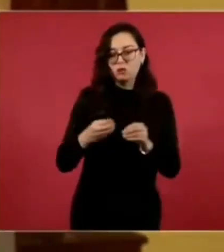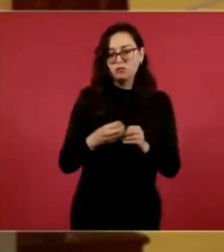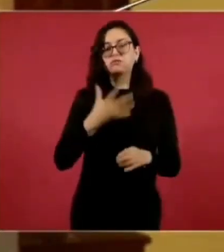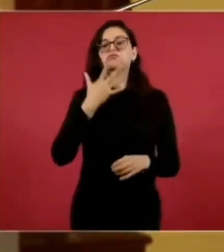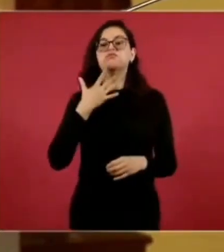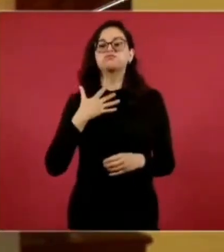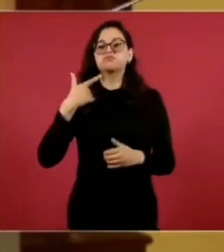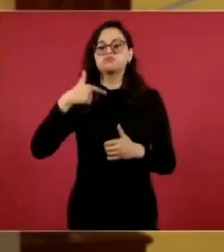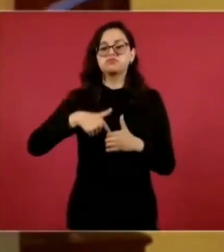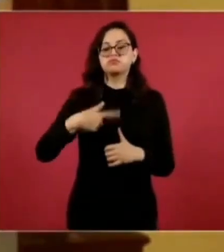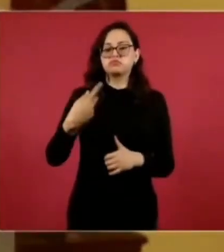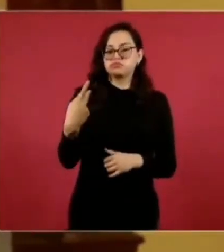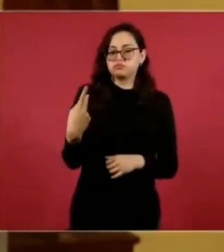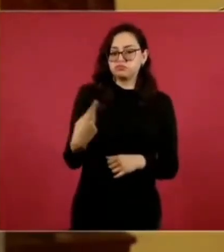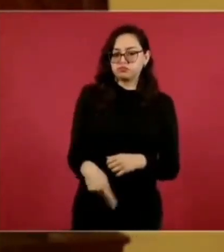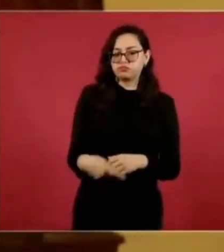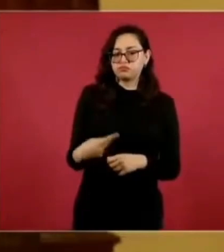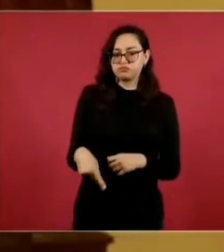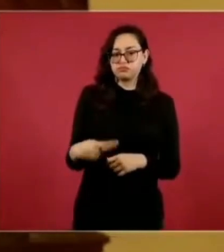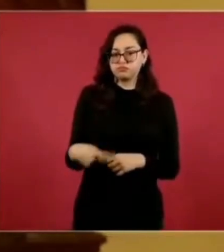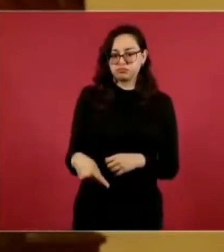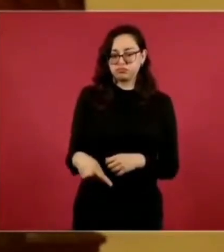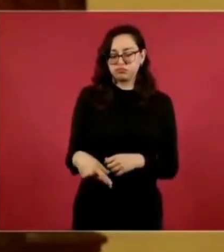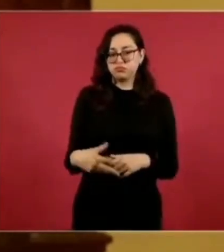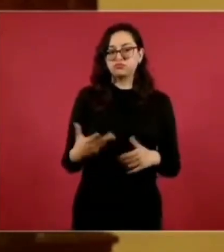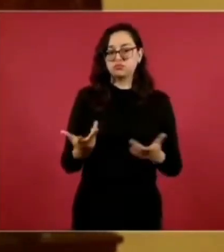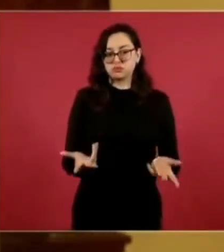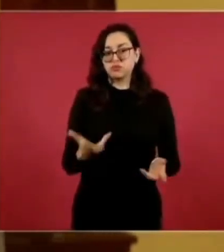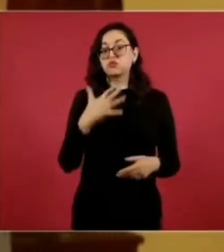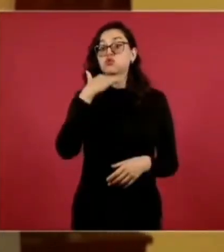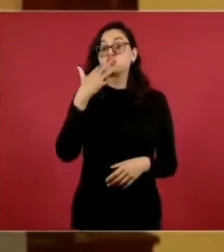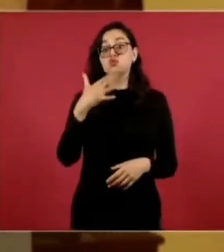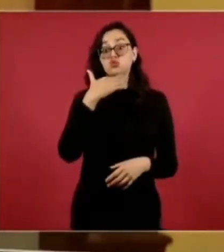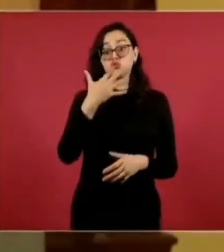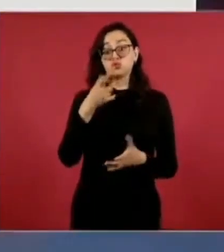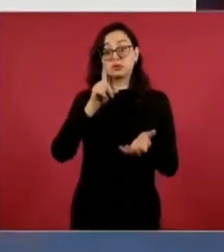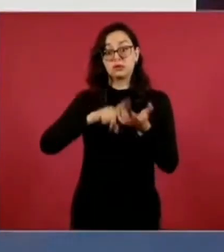más, y desde luego con el combate a la corrupción.